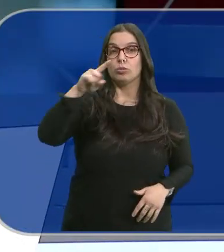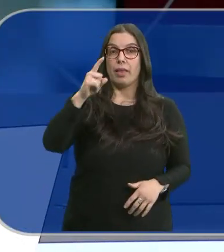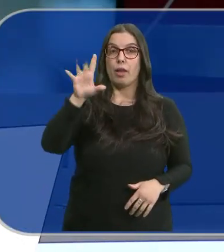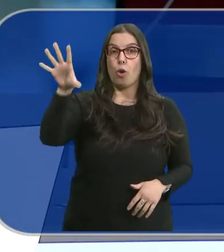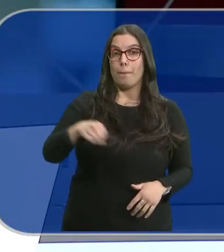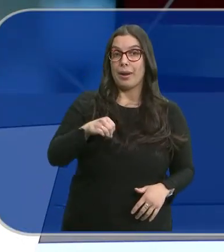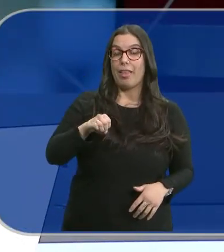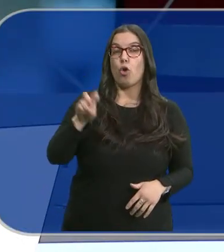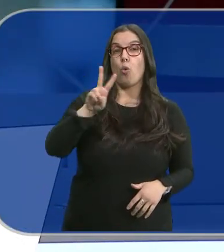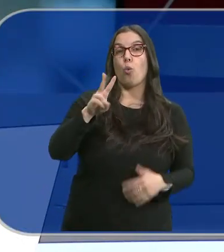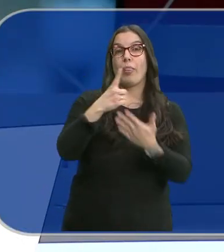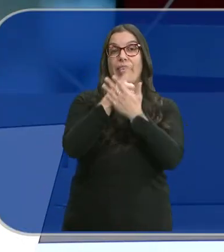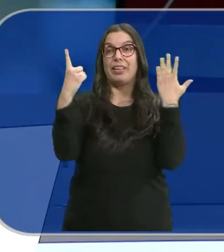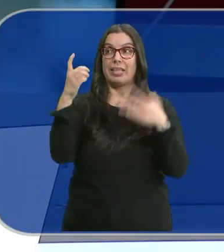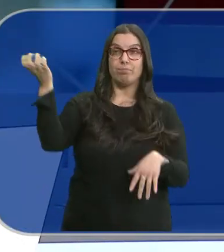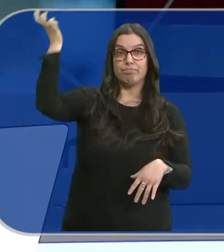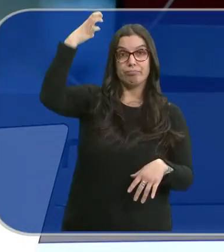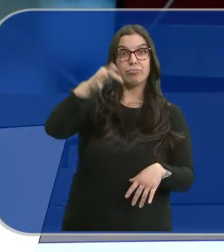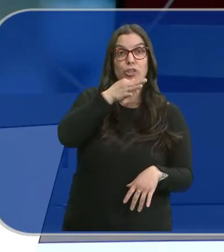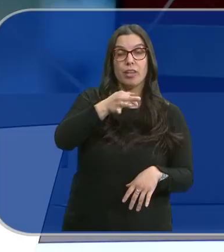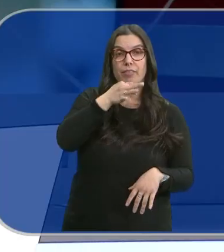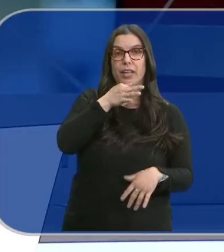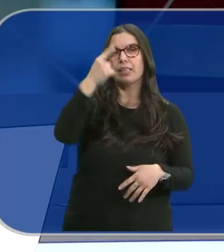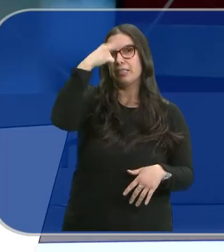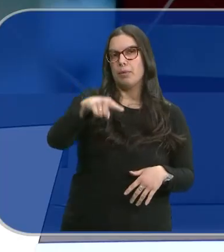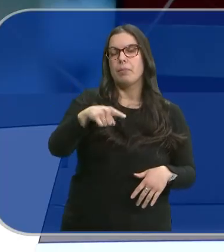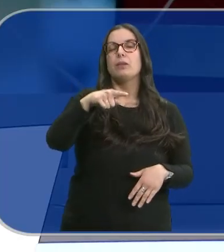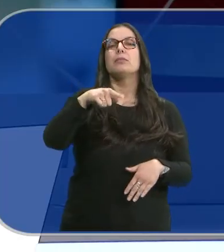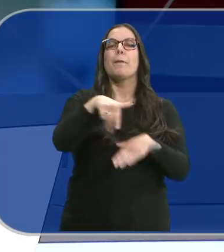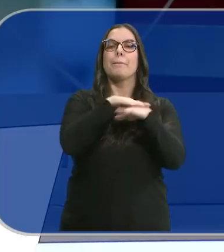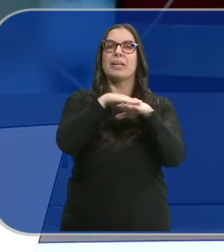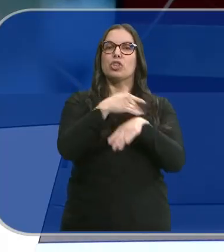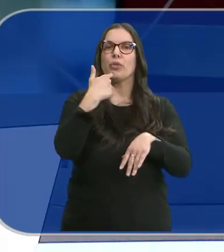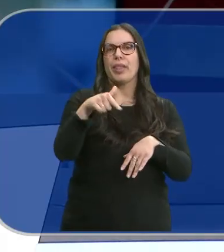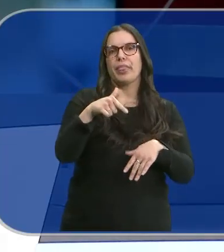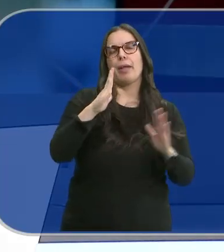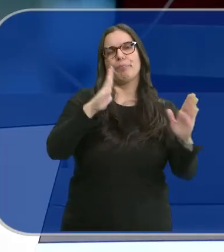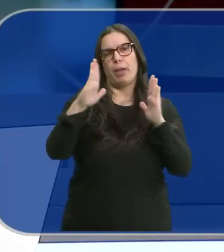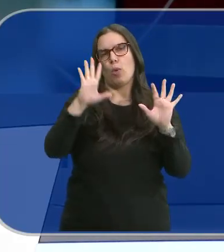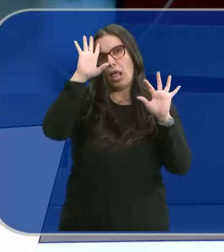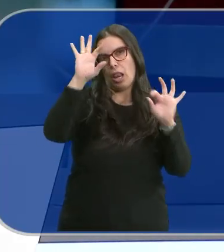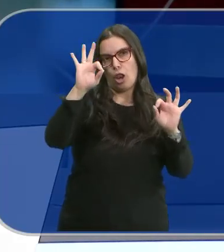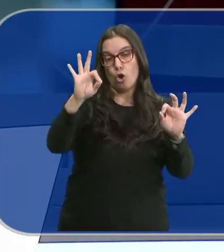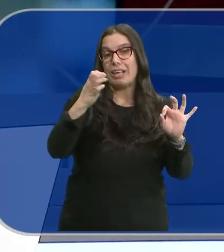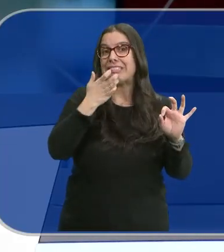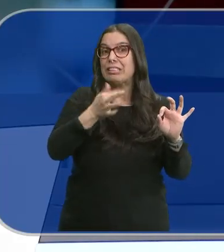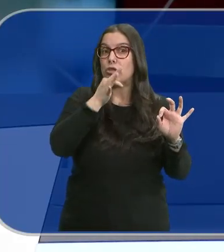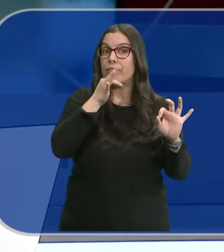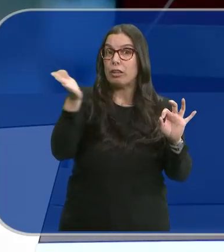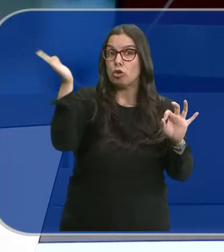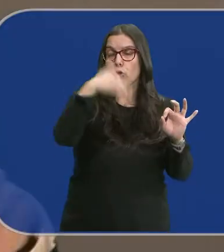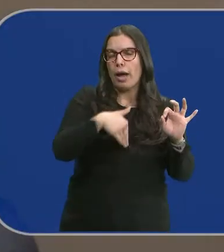baliza V16, sepa que hoy el ministro Marlaska ha anunciado que no se multará durante un periodo razonable a los conductores que no la tengan.